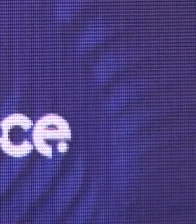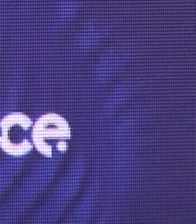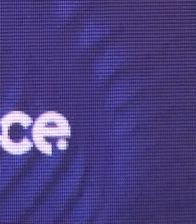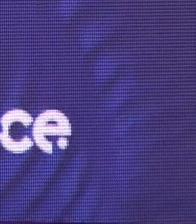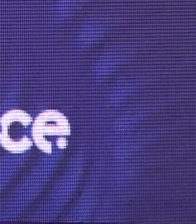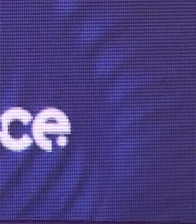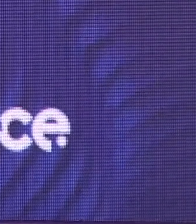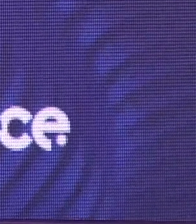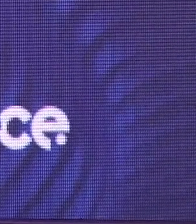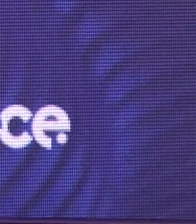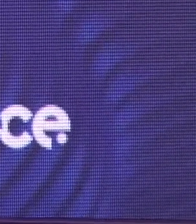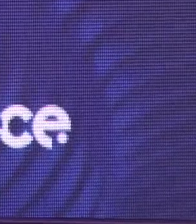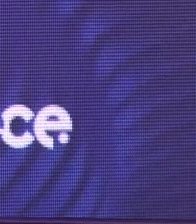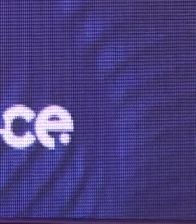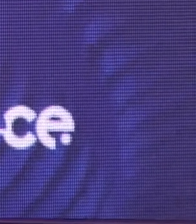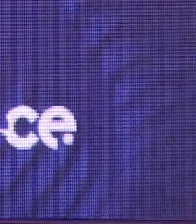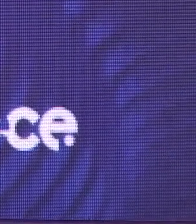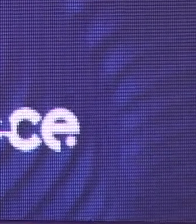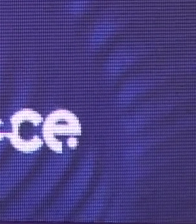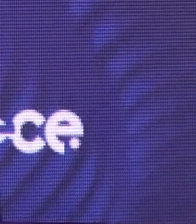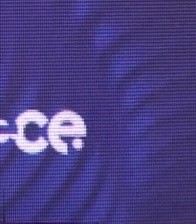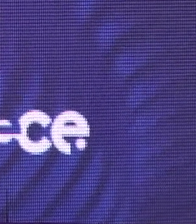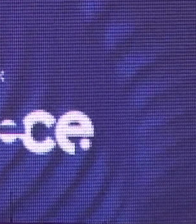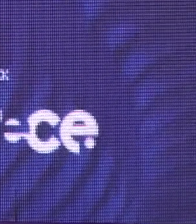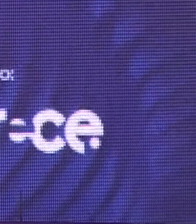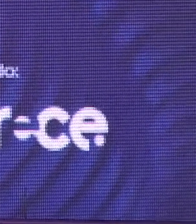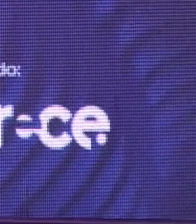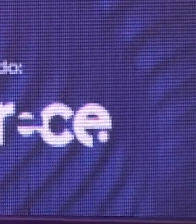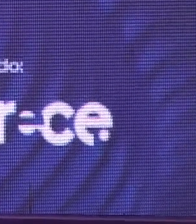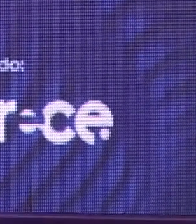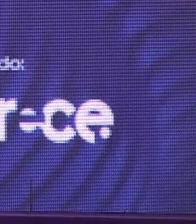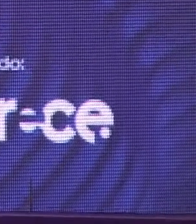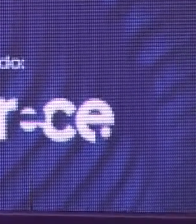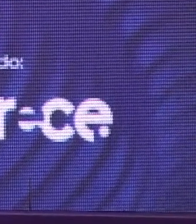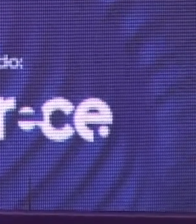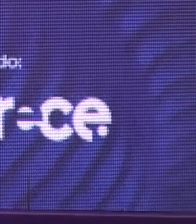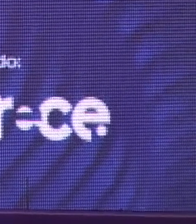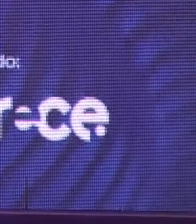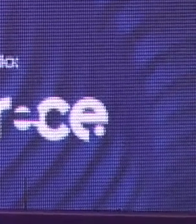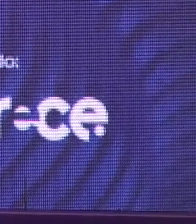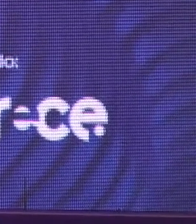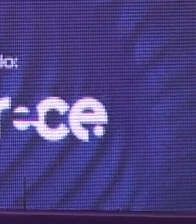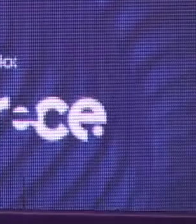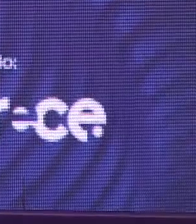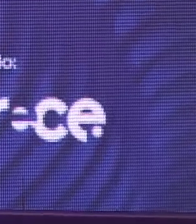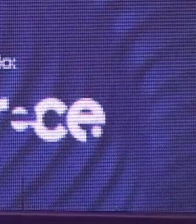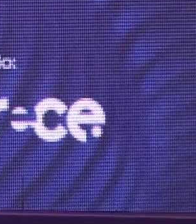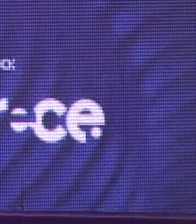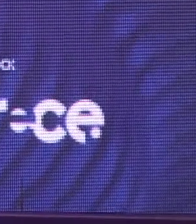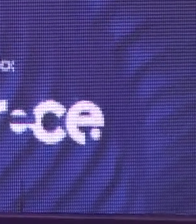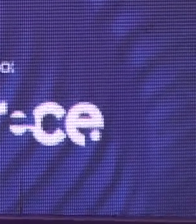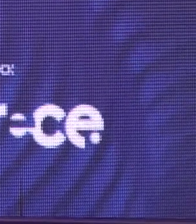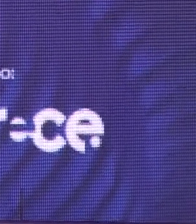es skills.google. Y ahí hay una serie de cursos, tanto gratuitos como pagos, que puedes aprovechar. Y unos de ellos están